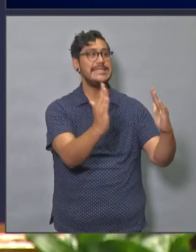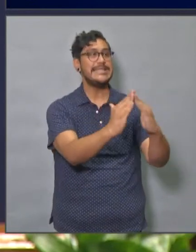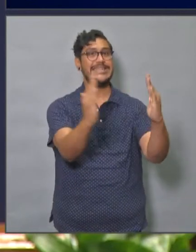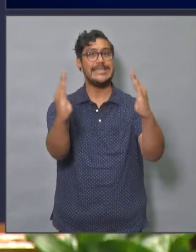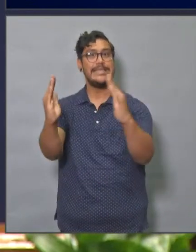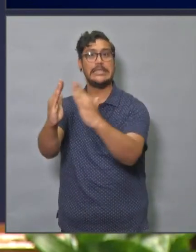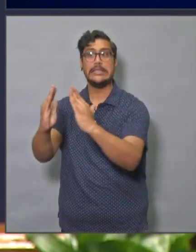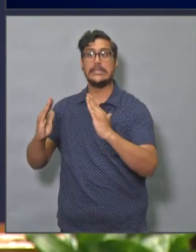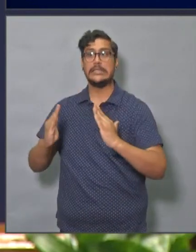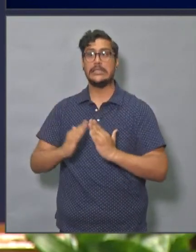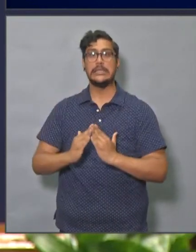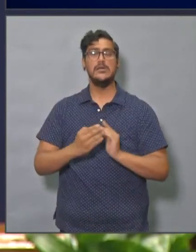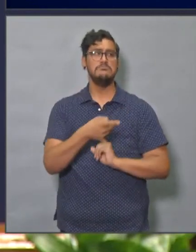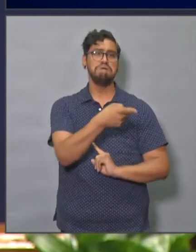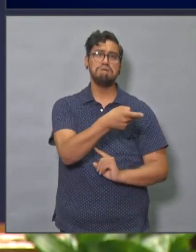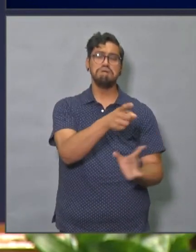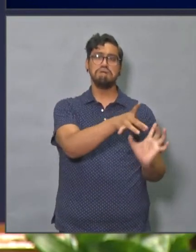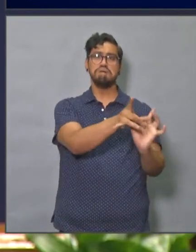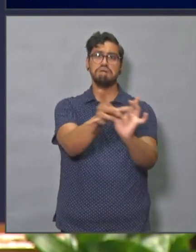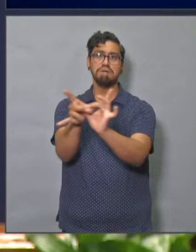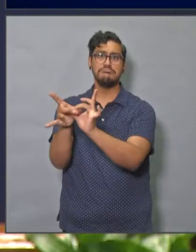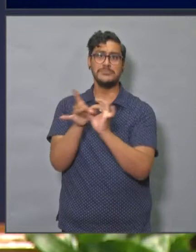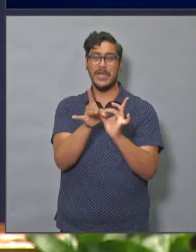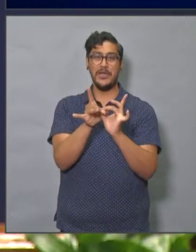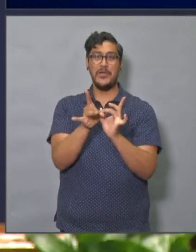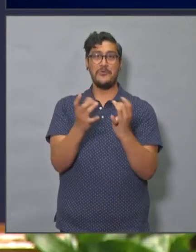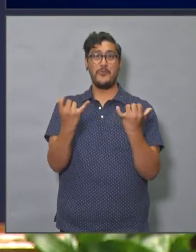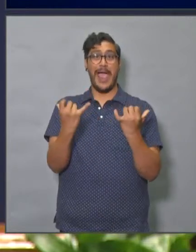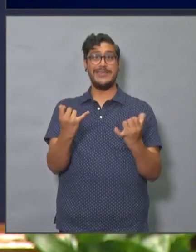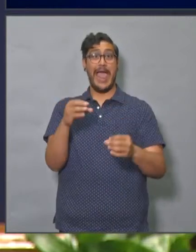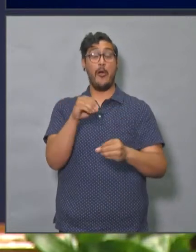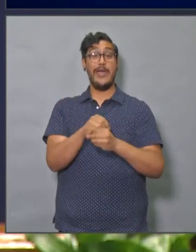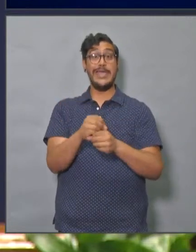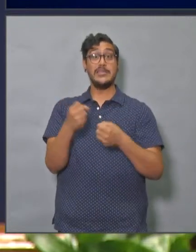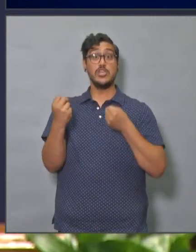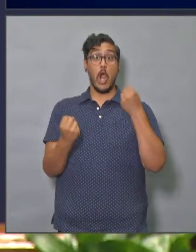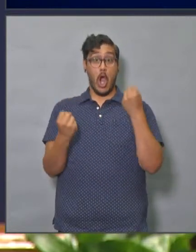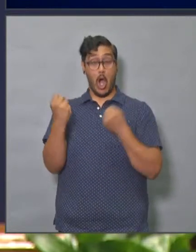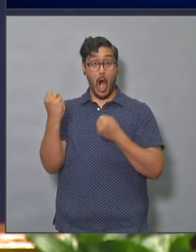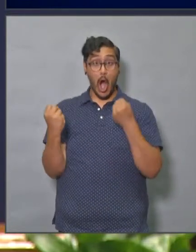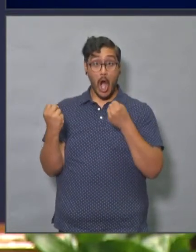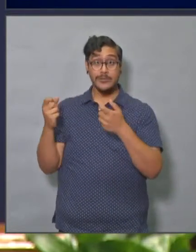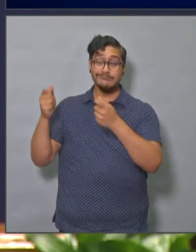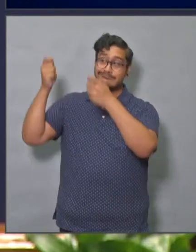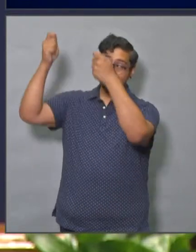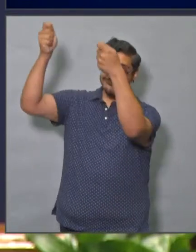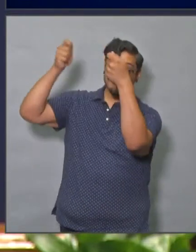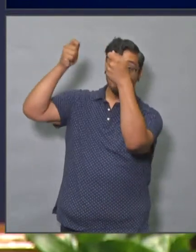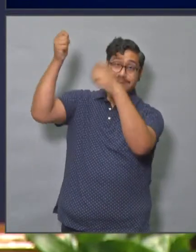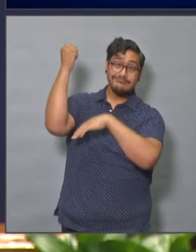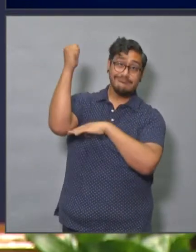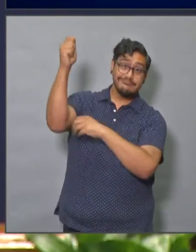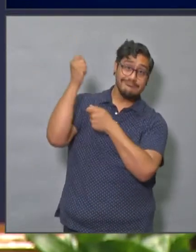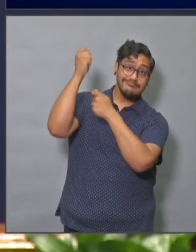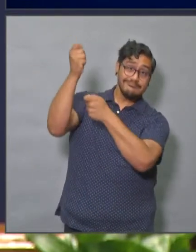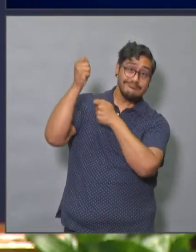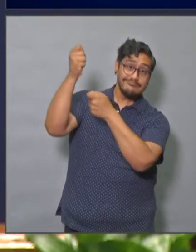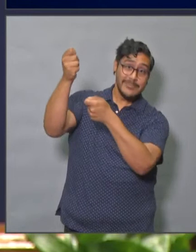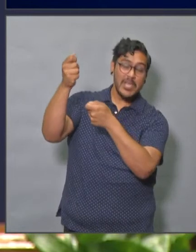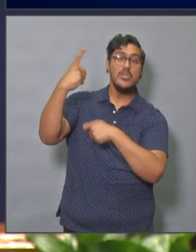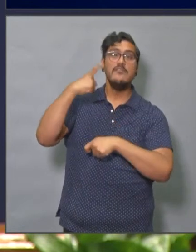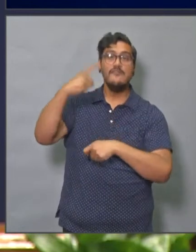condado y yendo en sus carrillos en unos desfiles para animar y dar esta información a todos